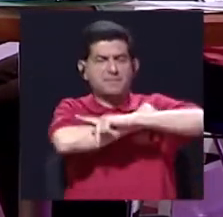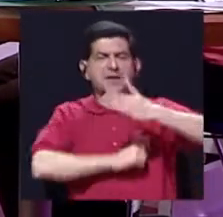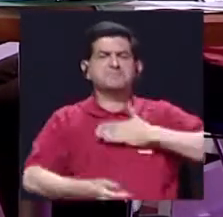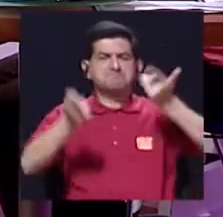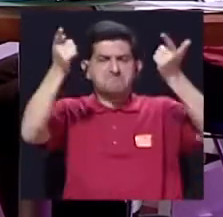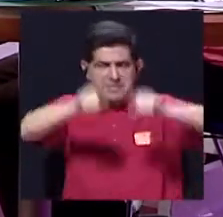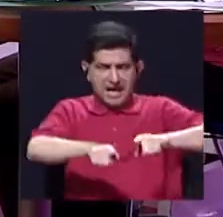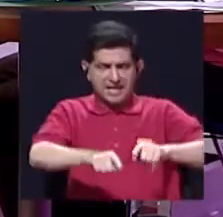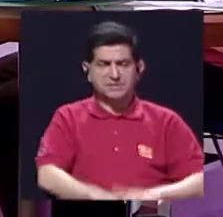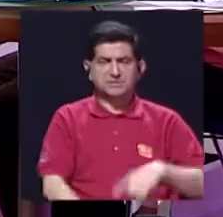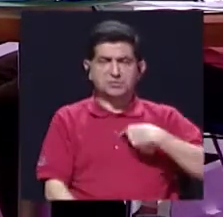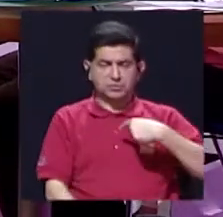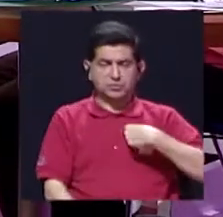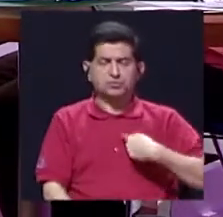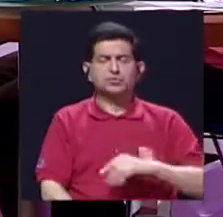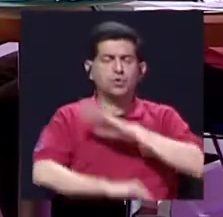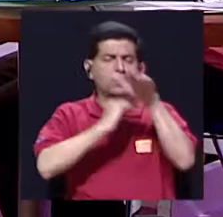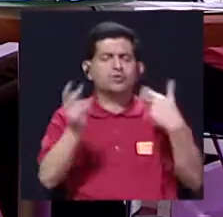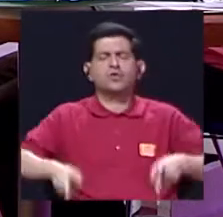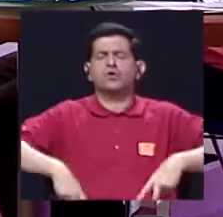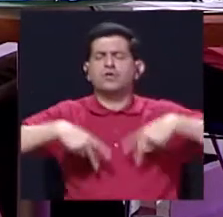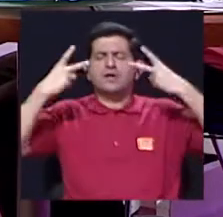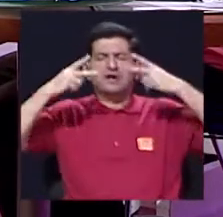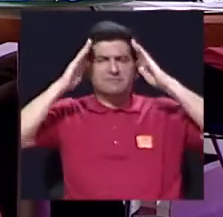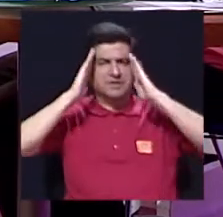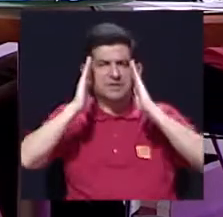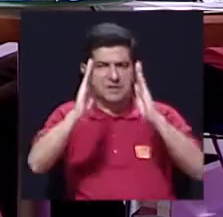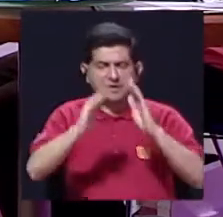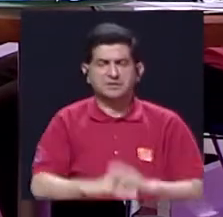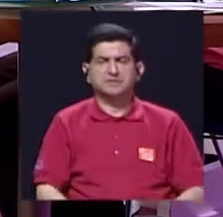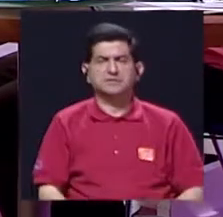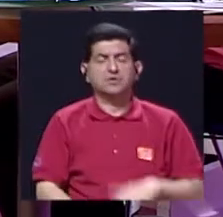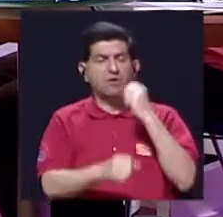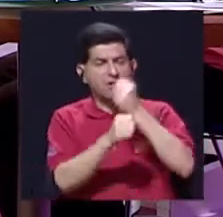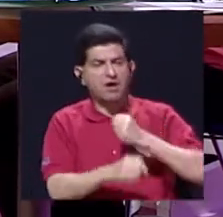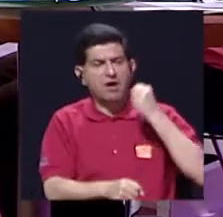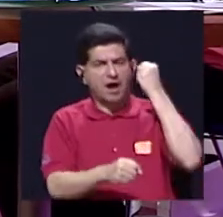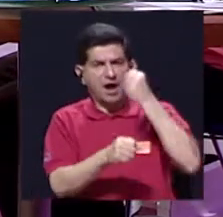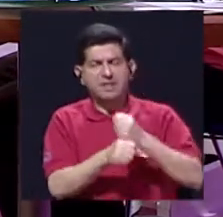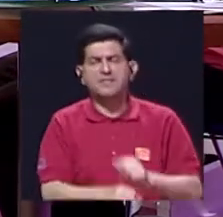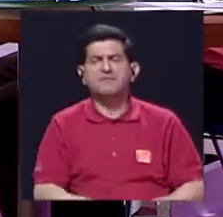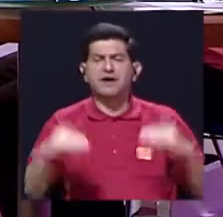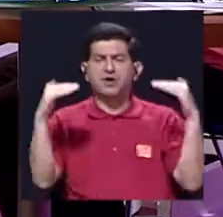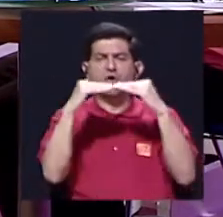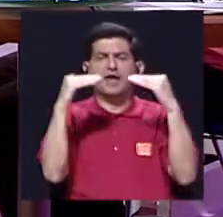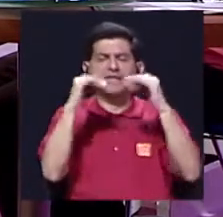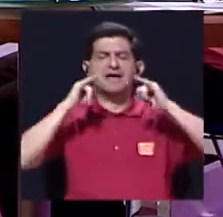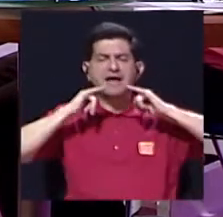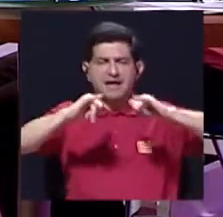caso, yo una vida entera la he dedicado al trabajo de la equidad, de